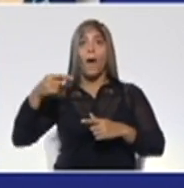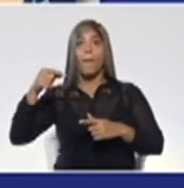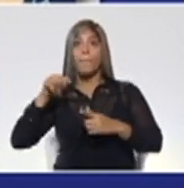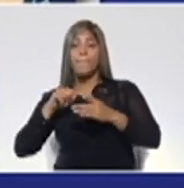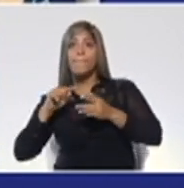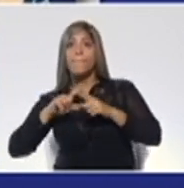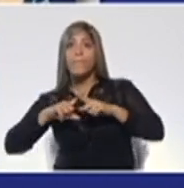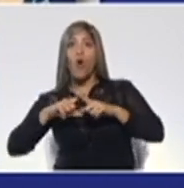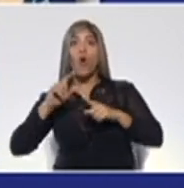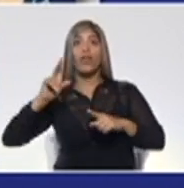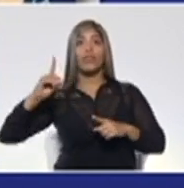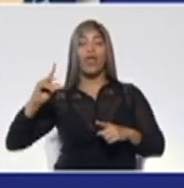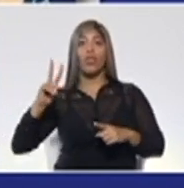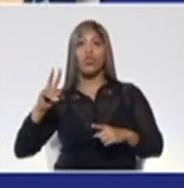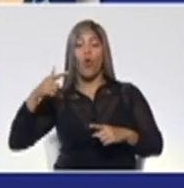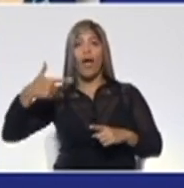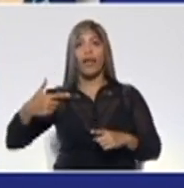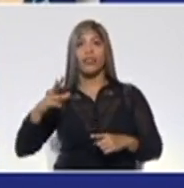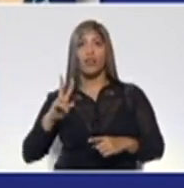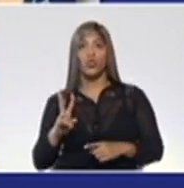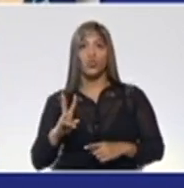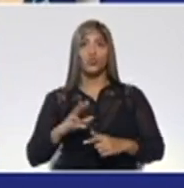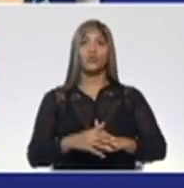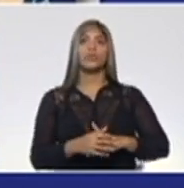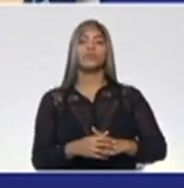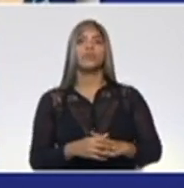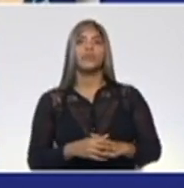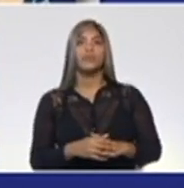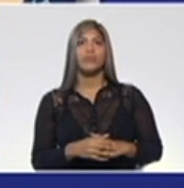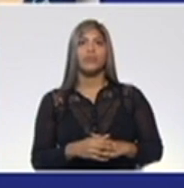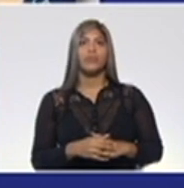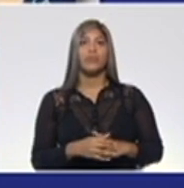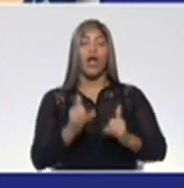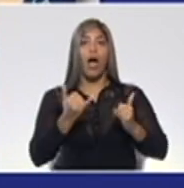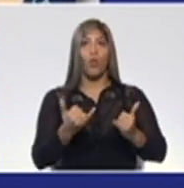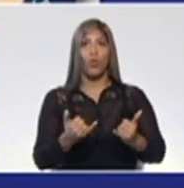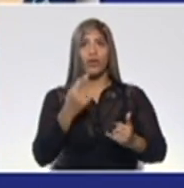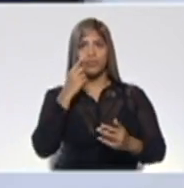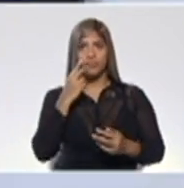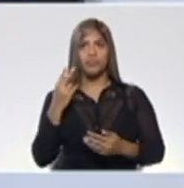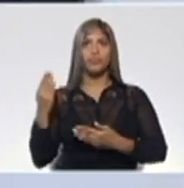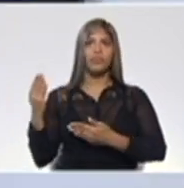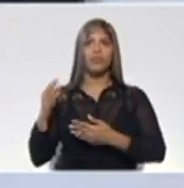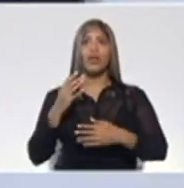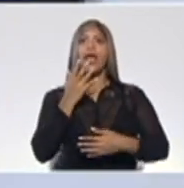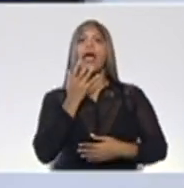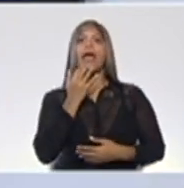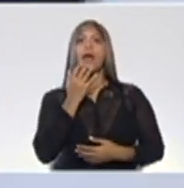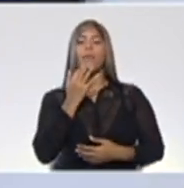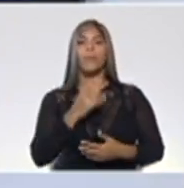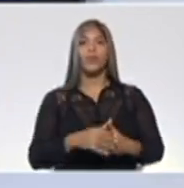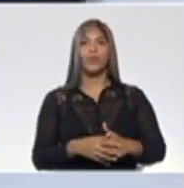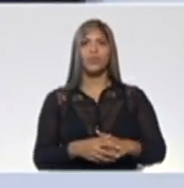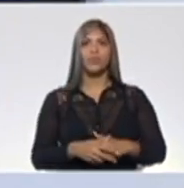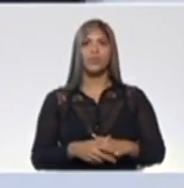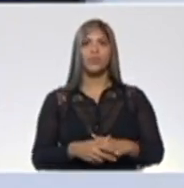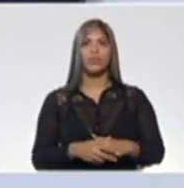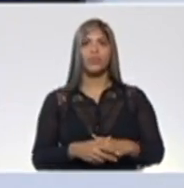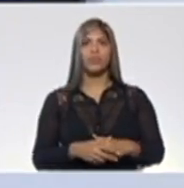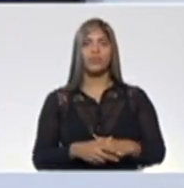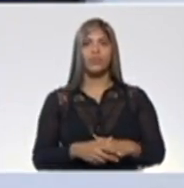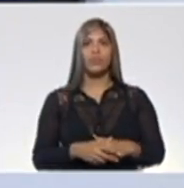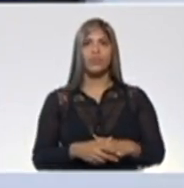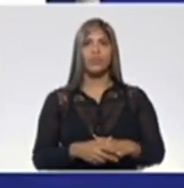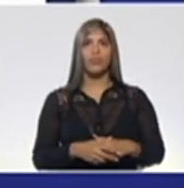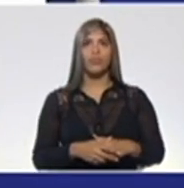las longitudes de las diagonales y se divide entre 2. Vamos a pasar a ver un ejemplo. El